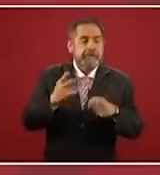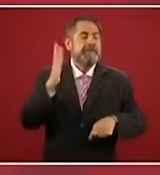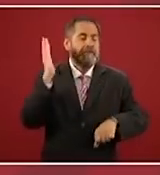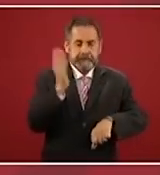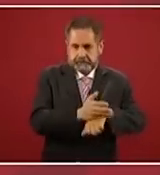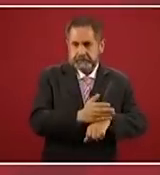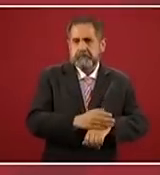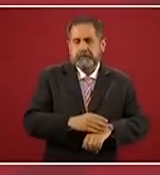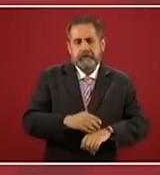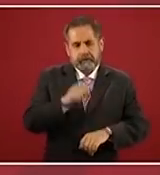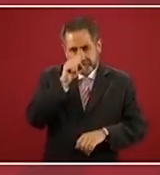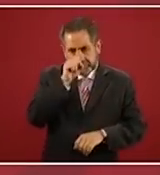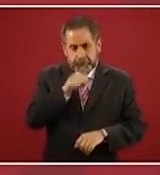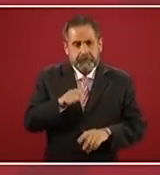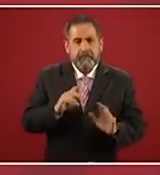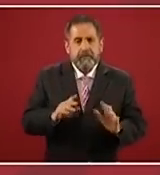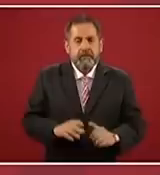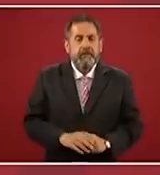autoridades